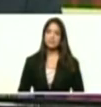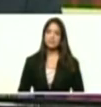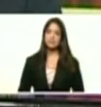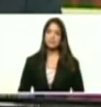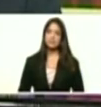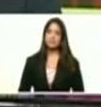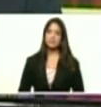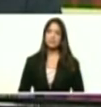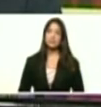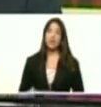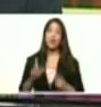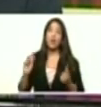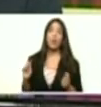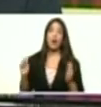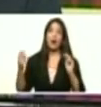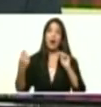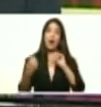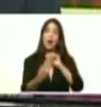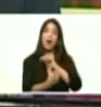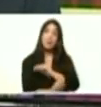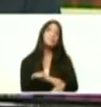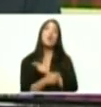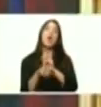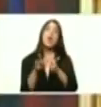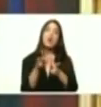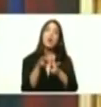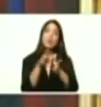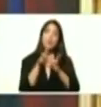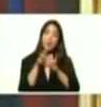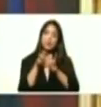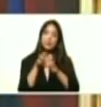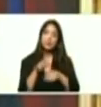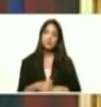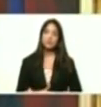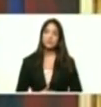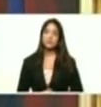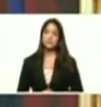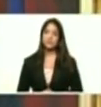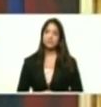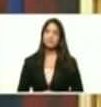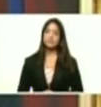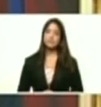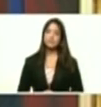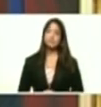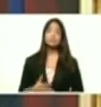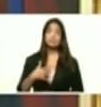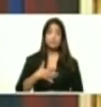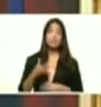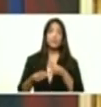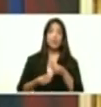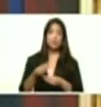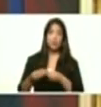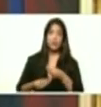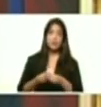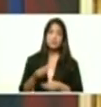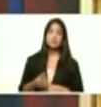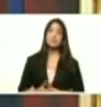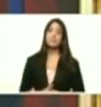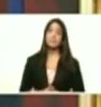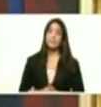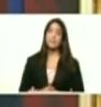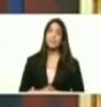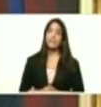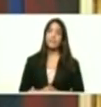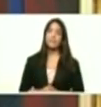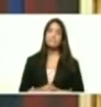los cambios en los impuestos que hice en las